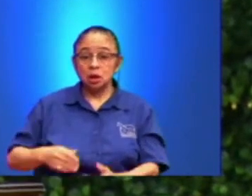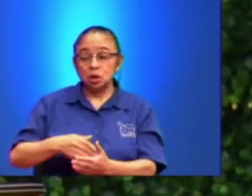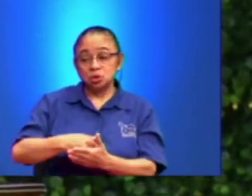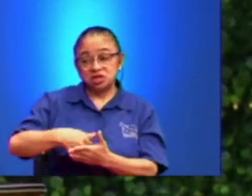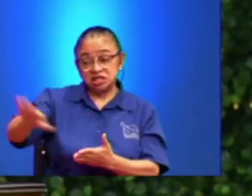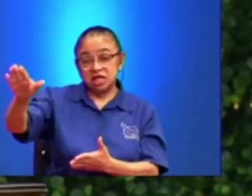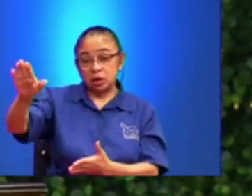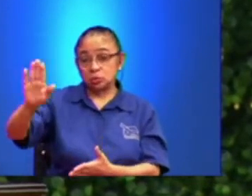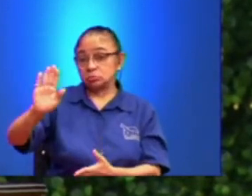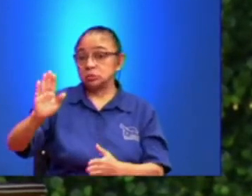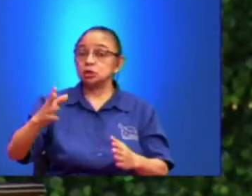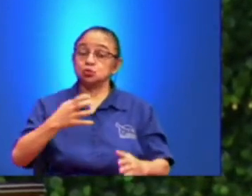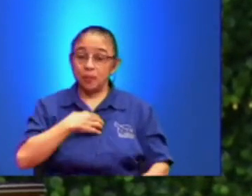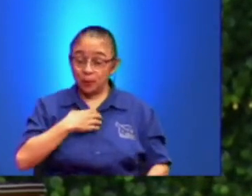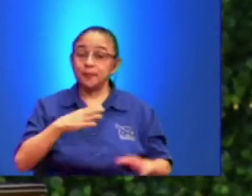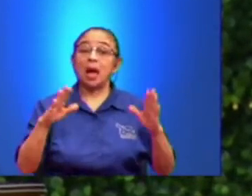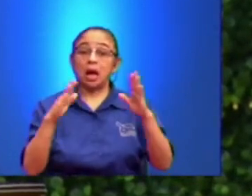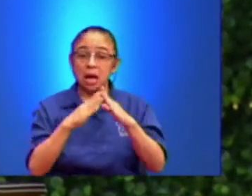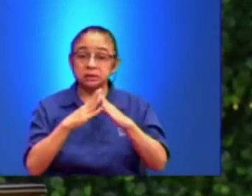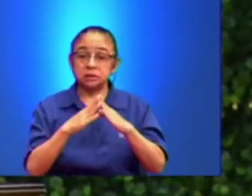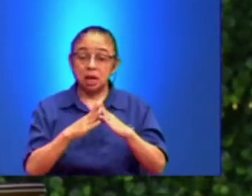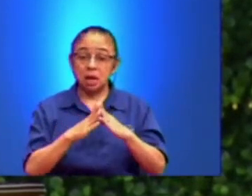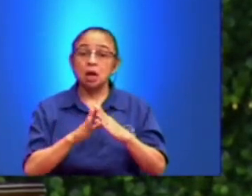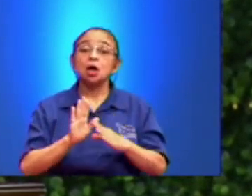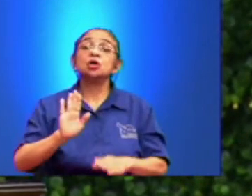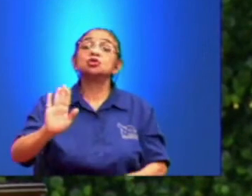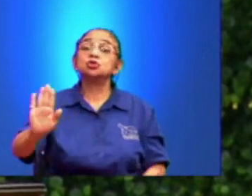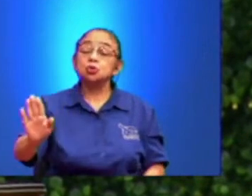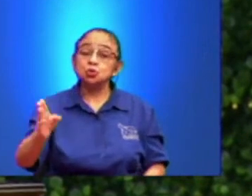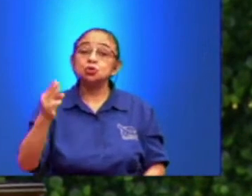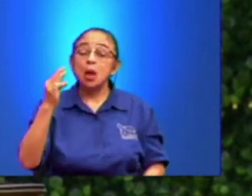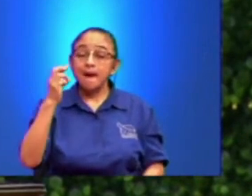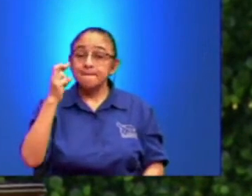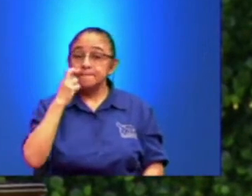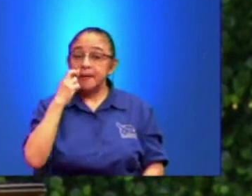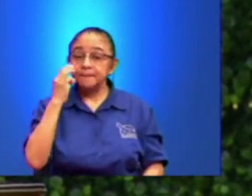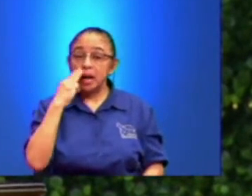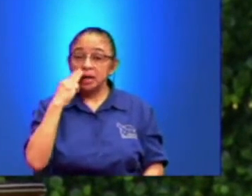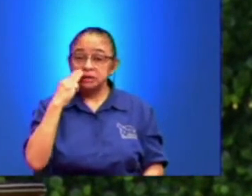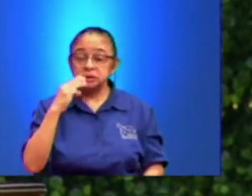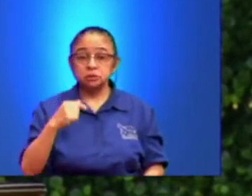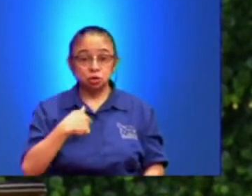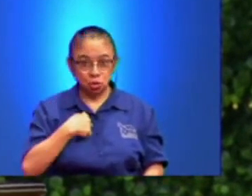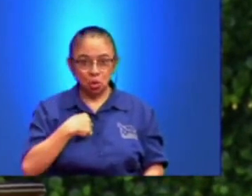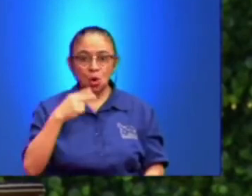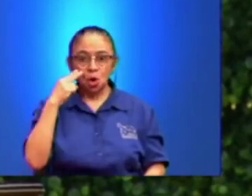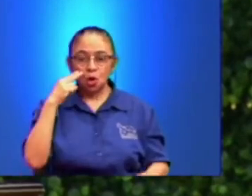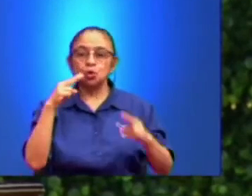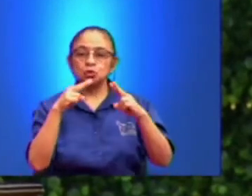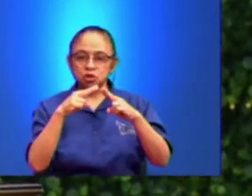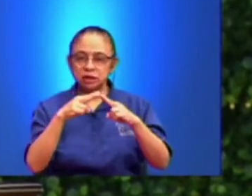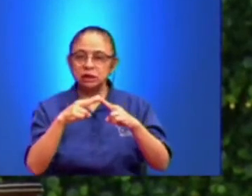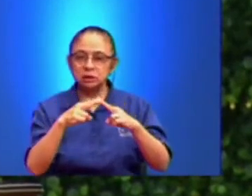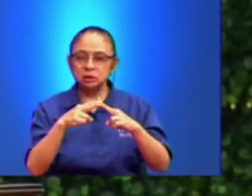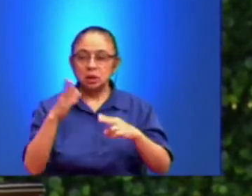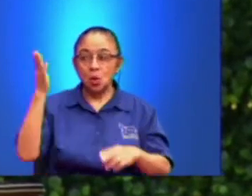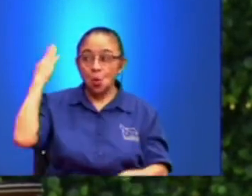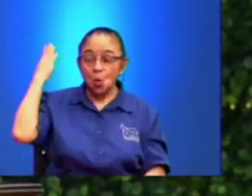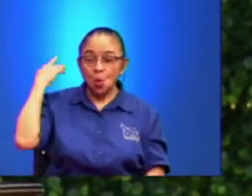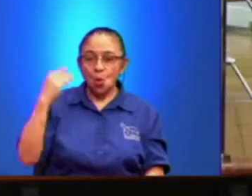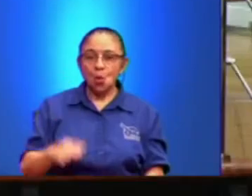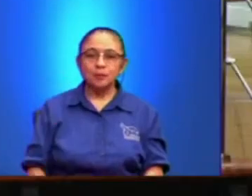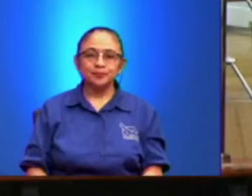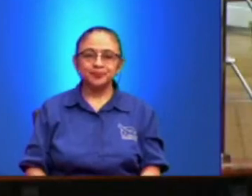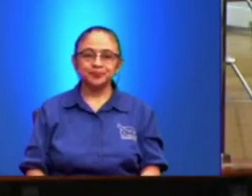casa sus padres yo conocí a un